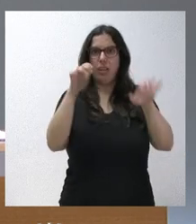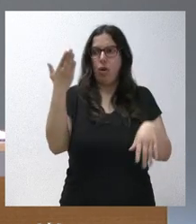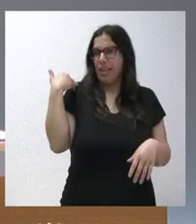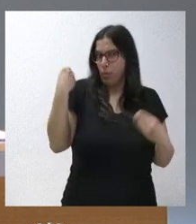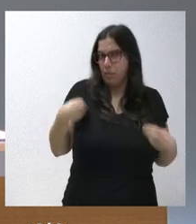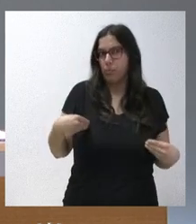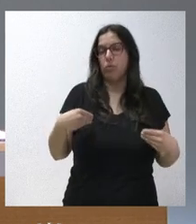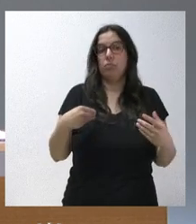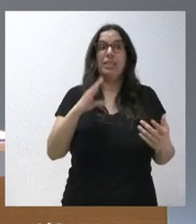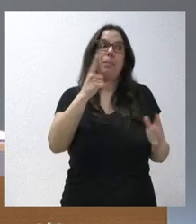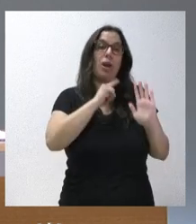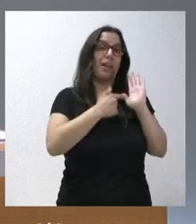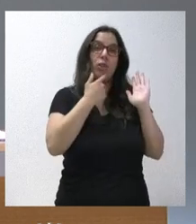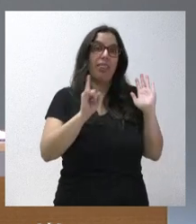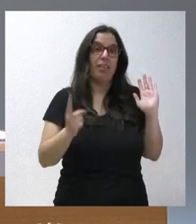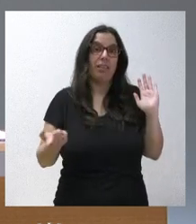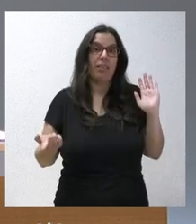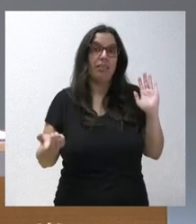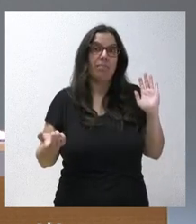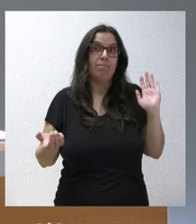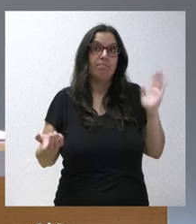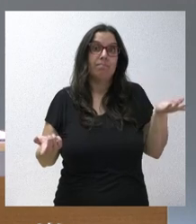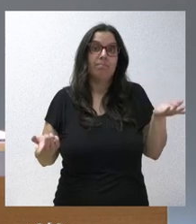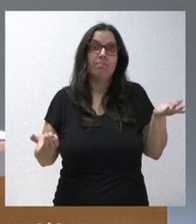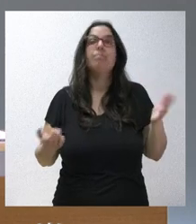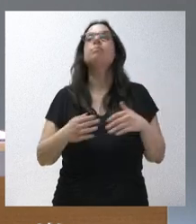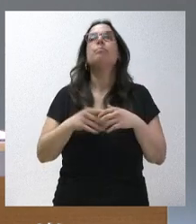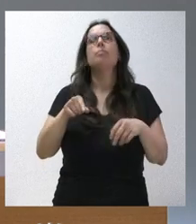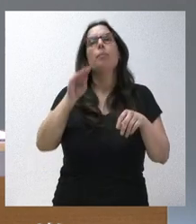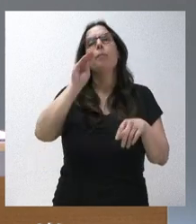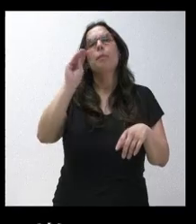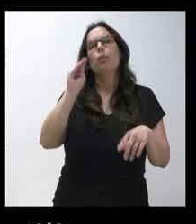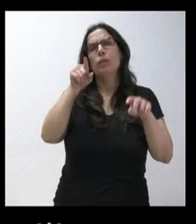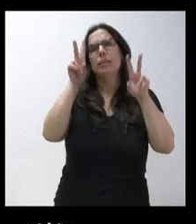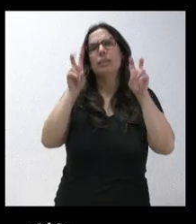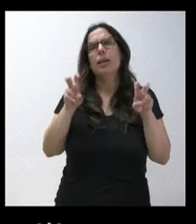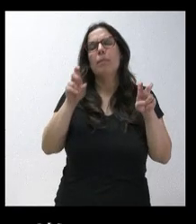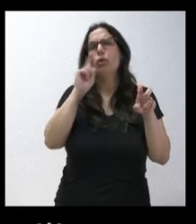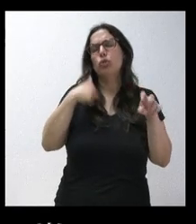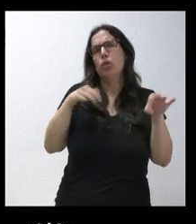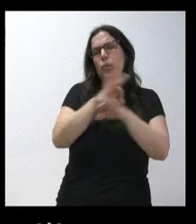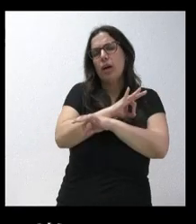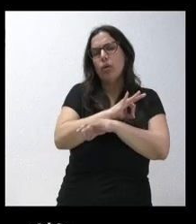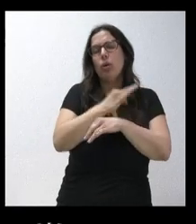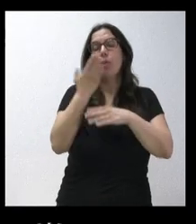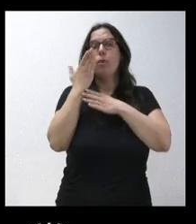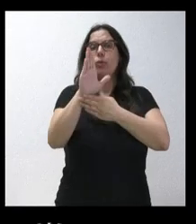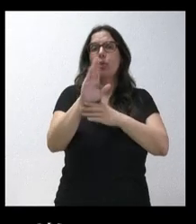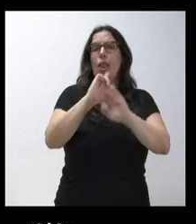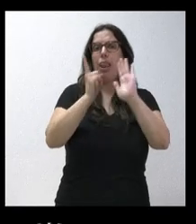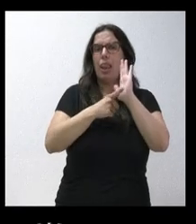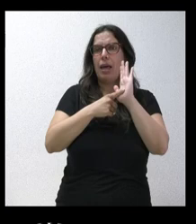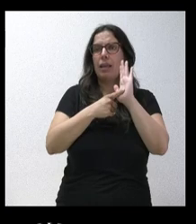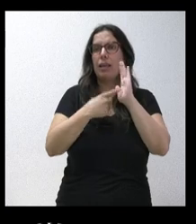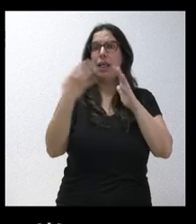mismo ya pero no en la ley si una pregunta sobre este tema no sé si me equivoco pero la proposición de ley tiene que